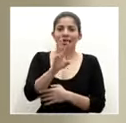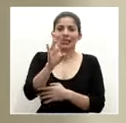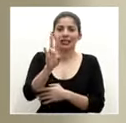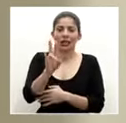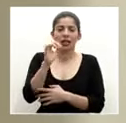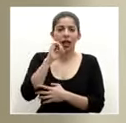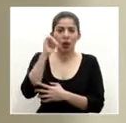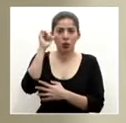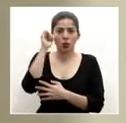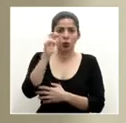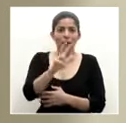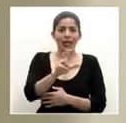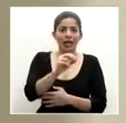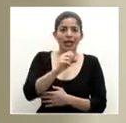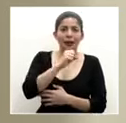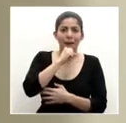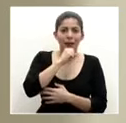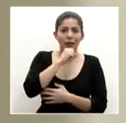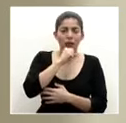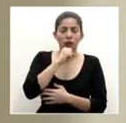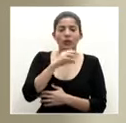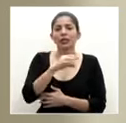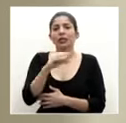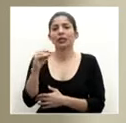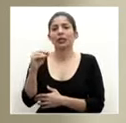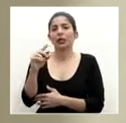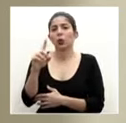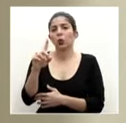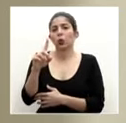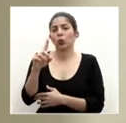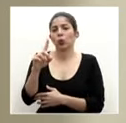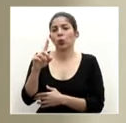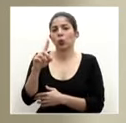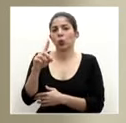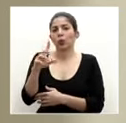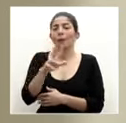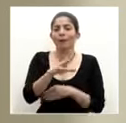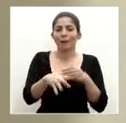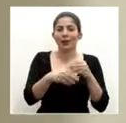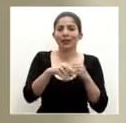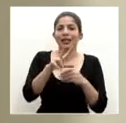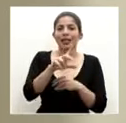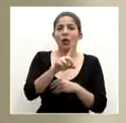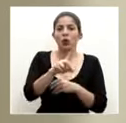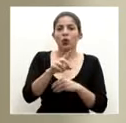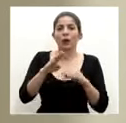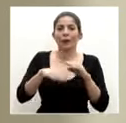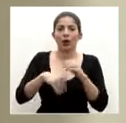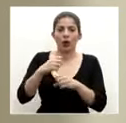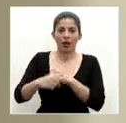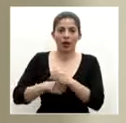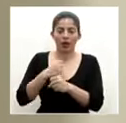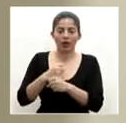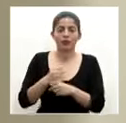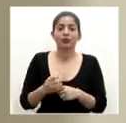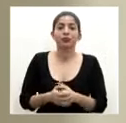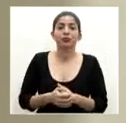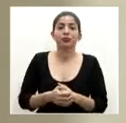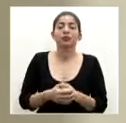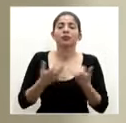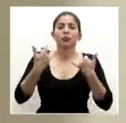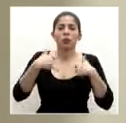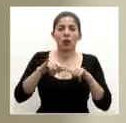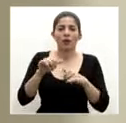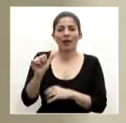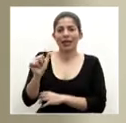567 adultos, 30 personas mayores y uno más, 31 en la cifra de menores de edad. Se siguen